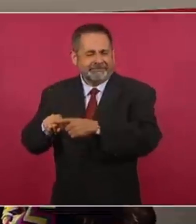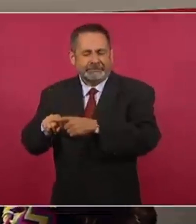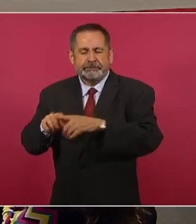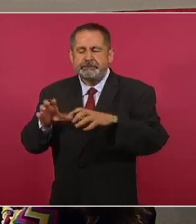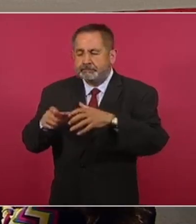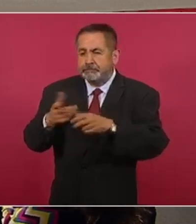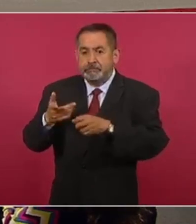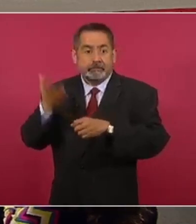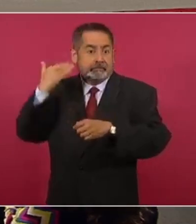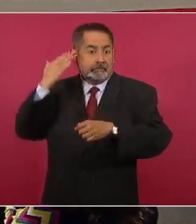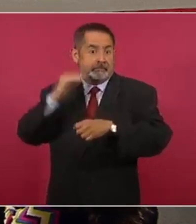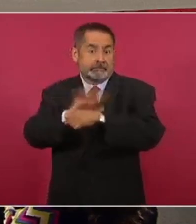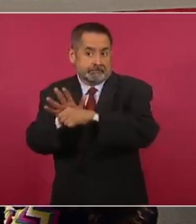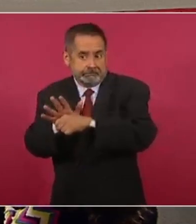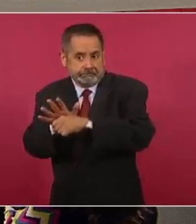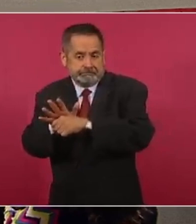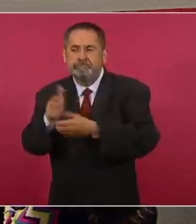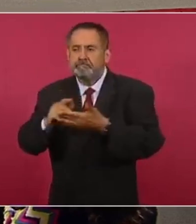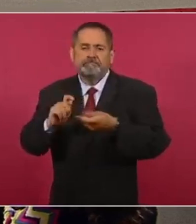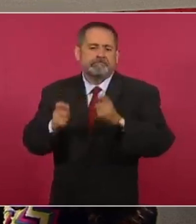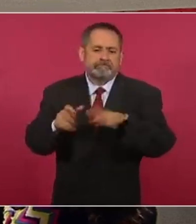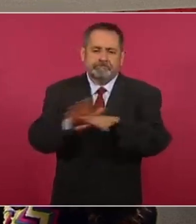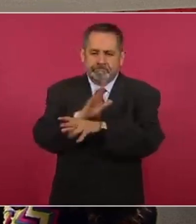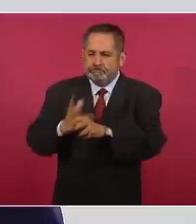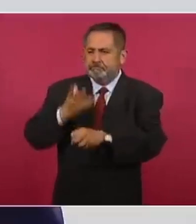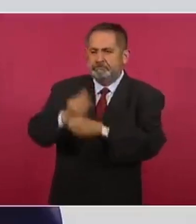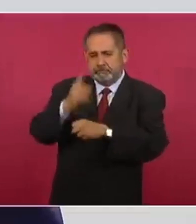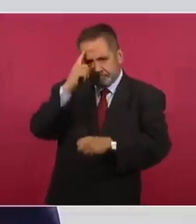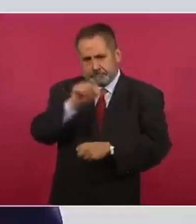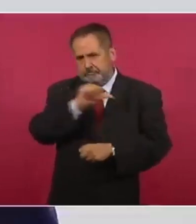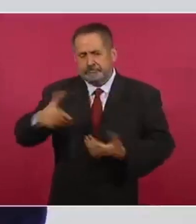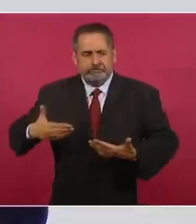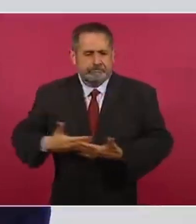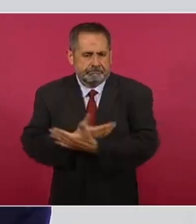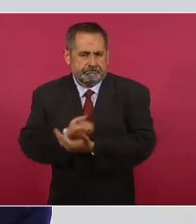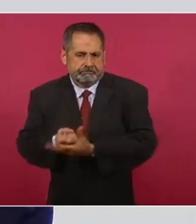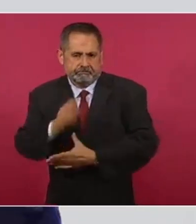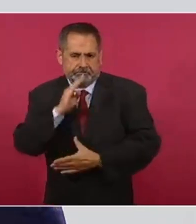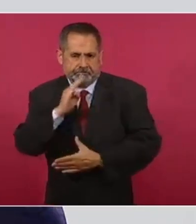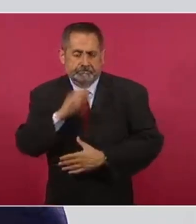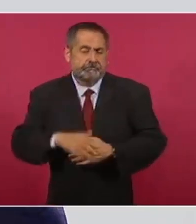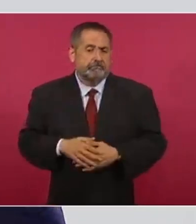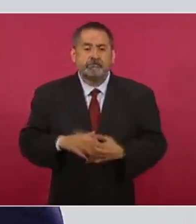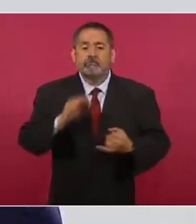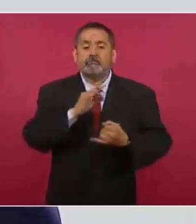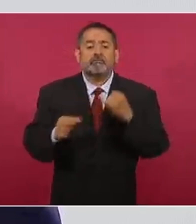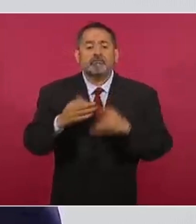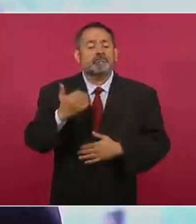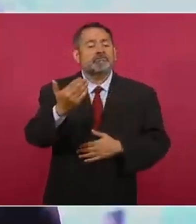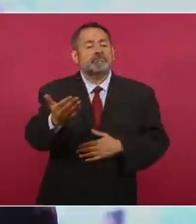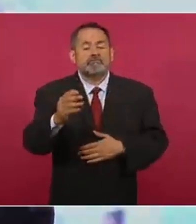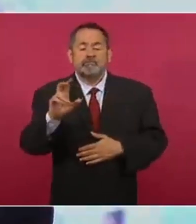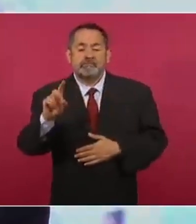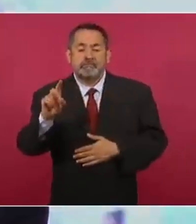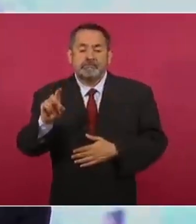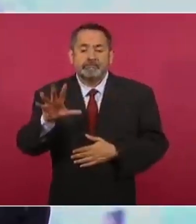tiene que ver justamente con el tema de la atención materno-infantil finalmente felicitar a los 35 millones de mamás